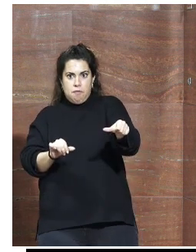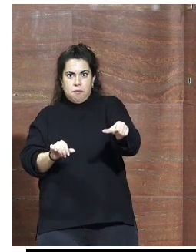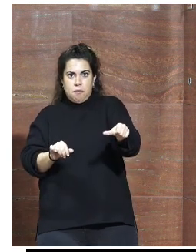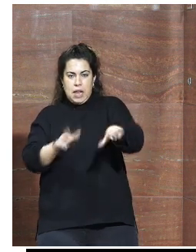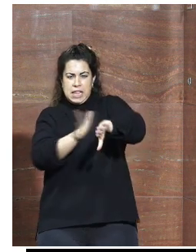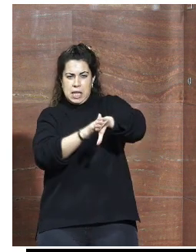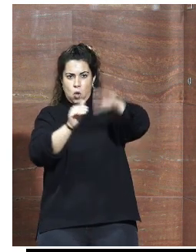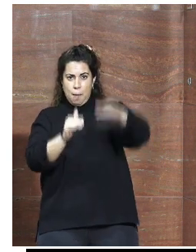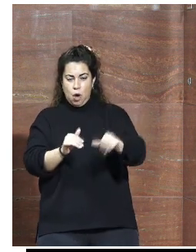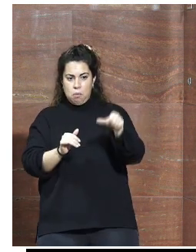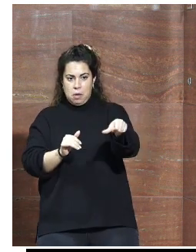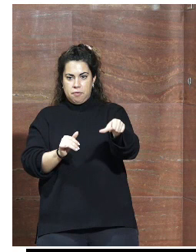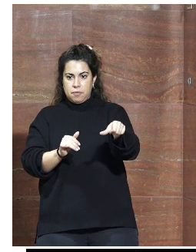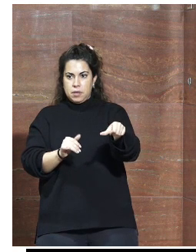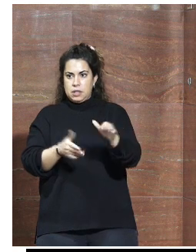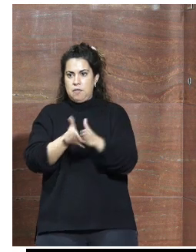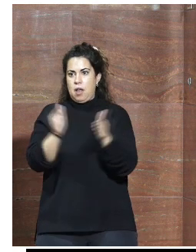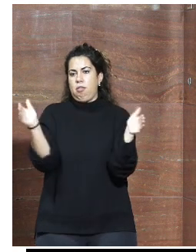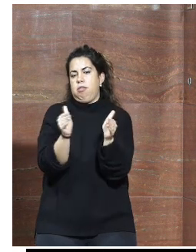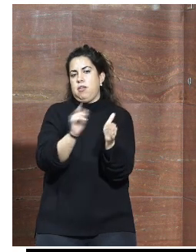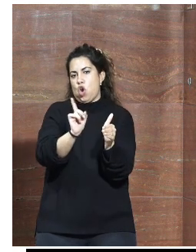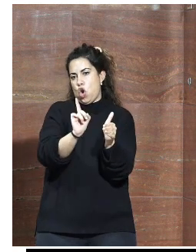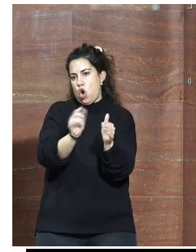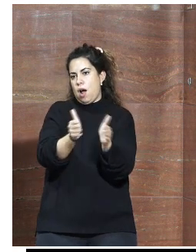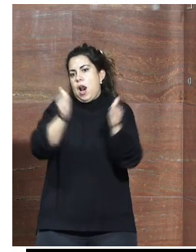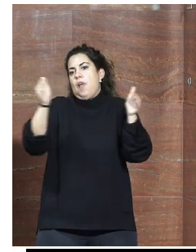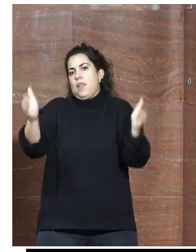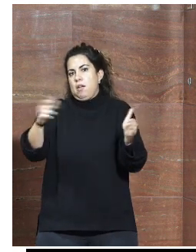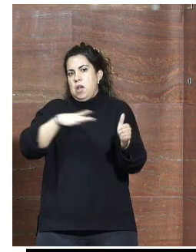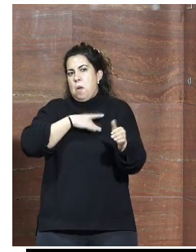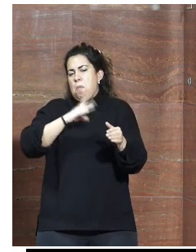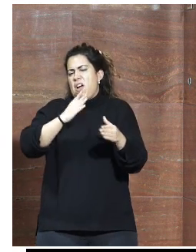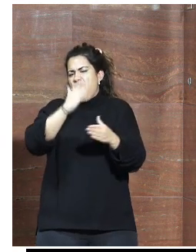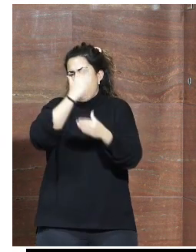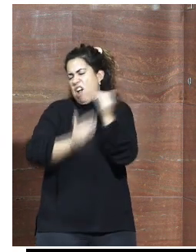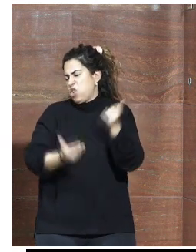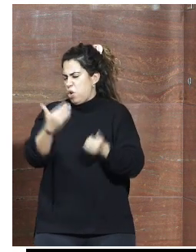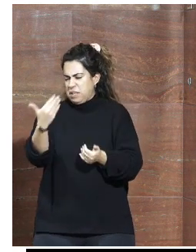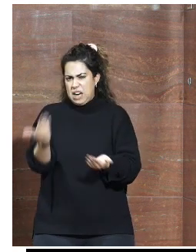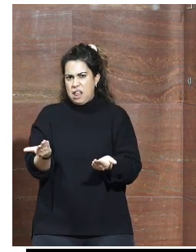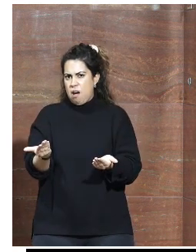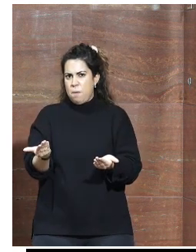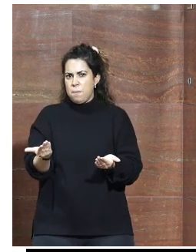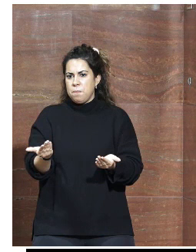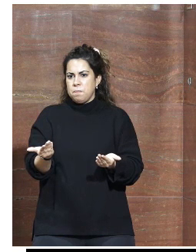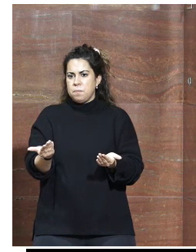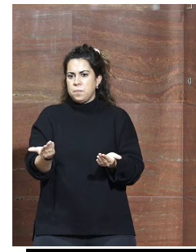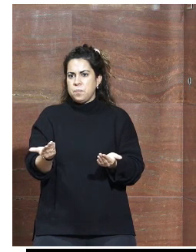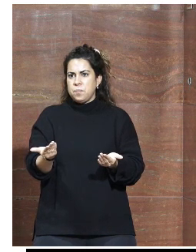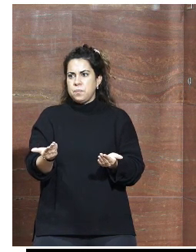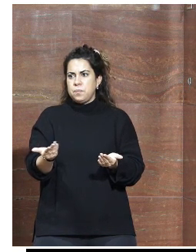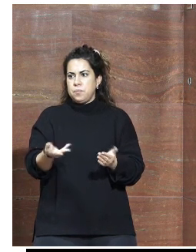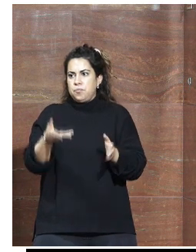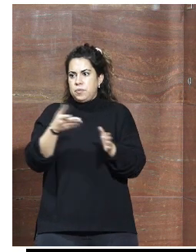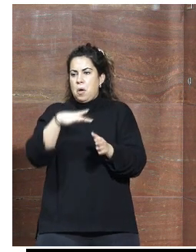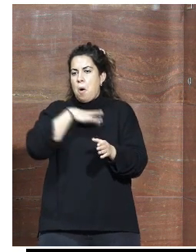además, que no es un área muy cerradita, con lo cual te puedes equivocar, o sea, que es algo que puedes hacer